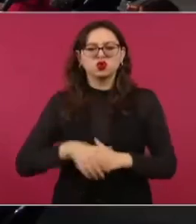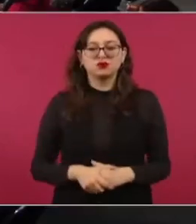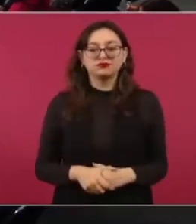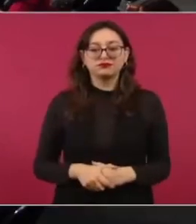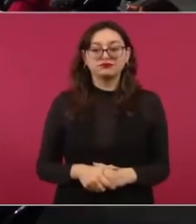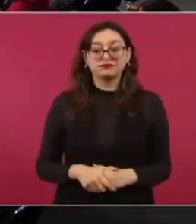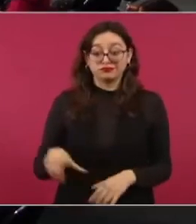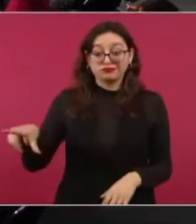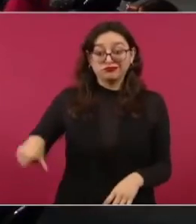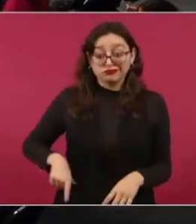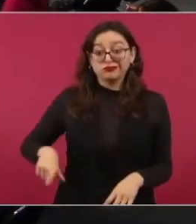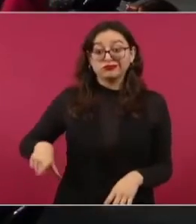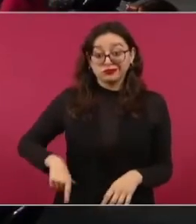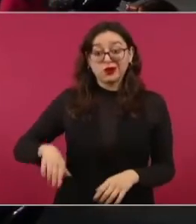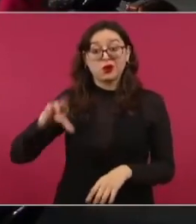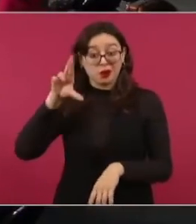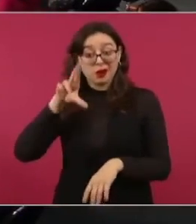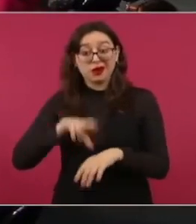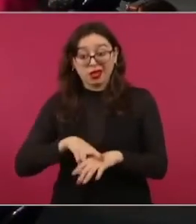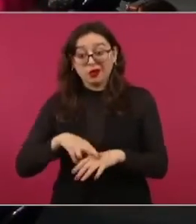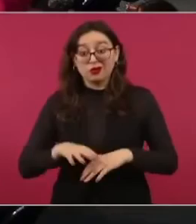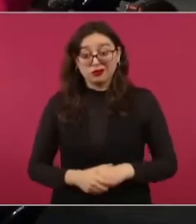Los gobernadores.